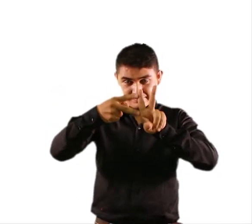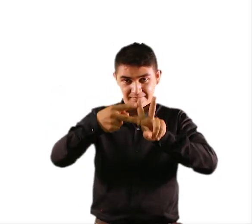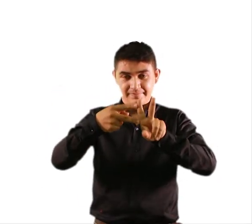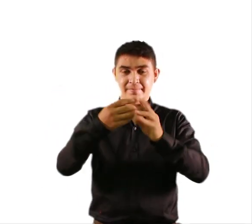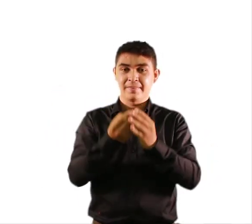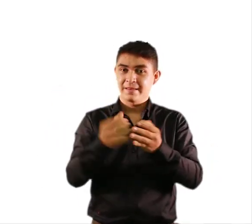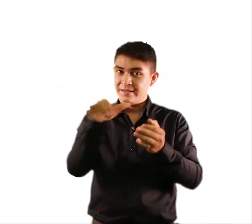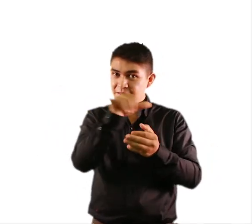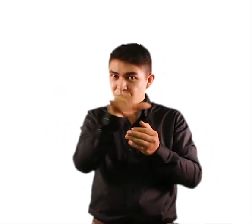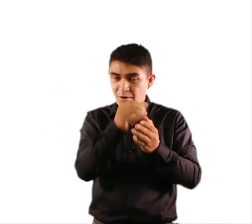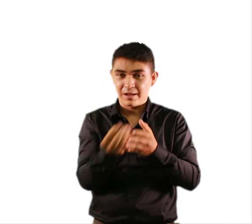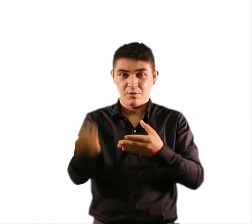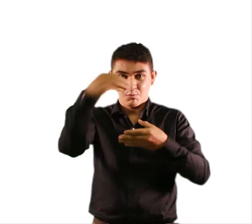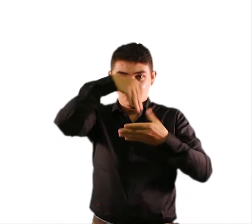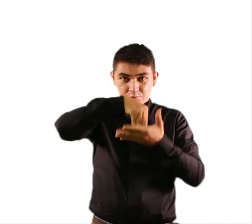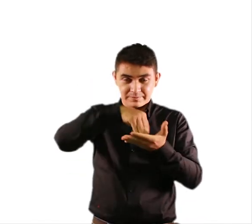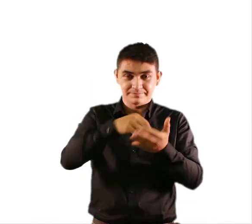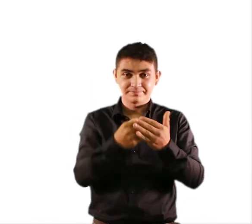debajo